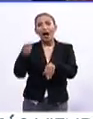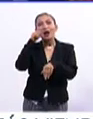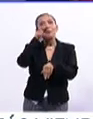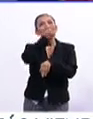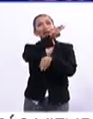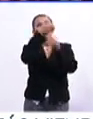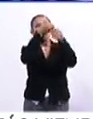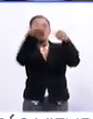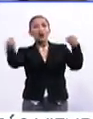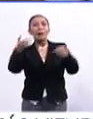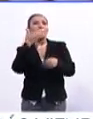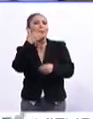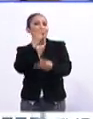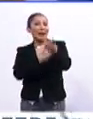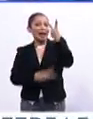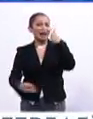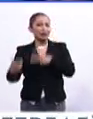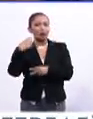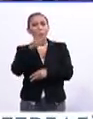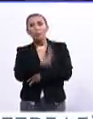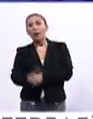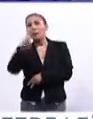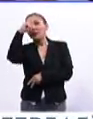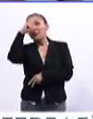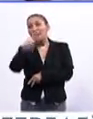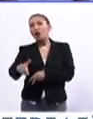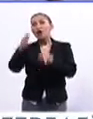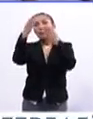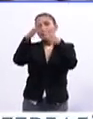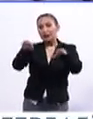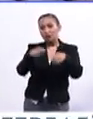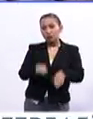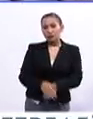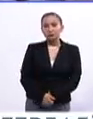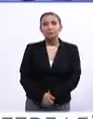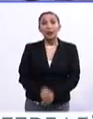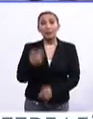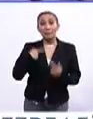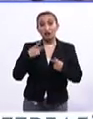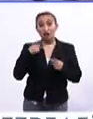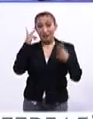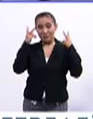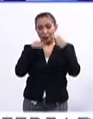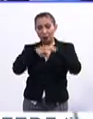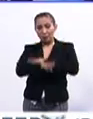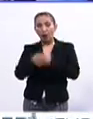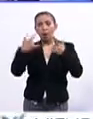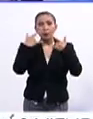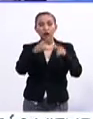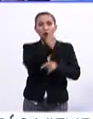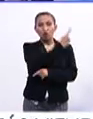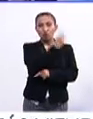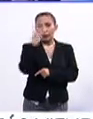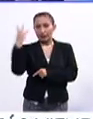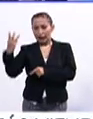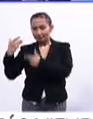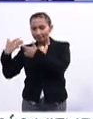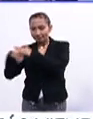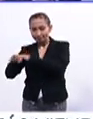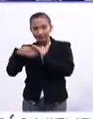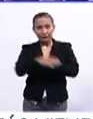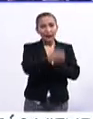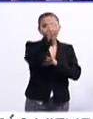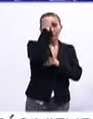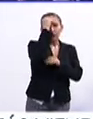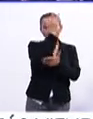se leían frases como «Bienvenido pueblo de México a Los Pinos». Los visitantes ingresaron por las puertas 1 y 3 desde el